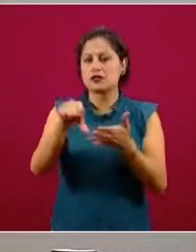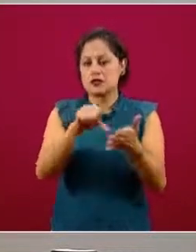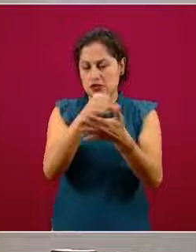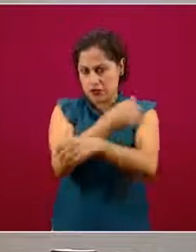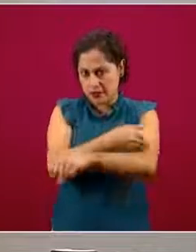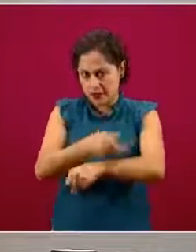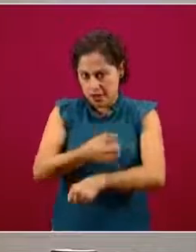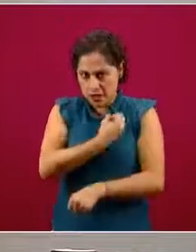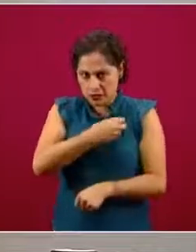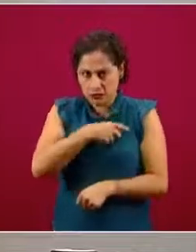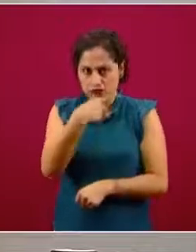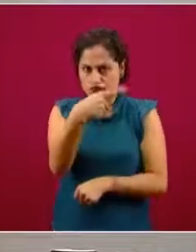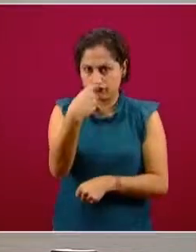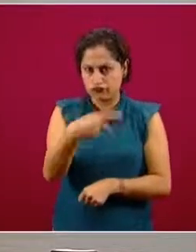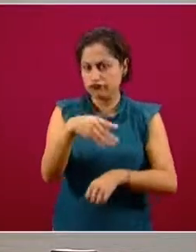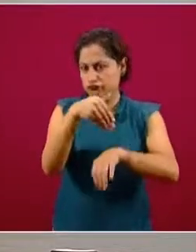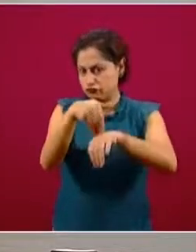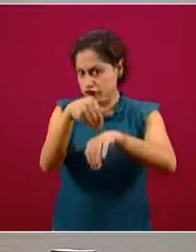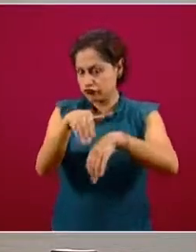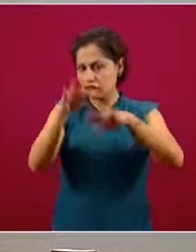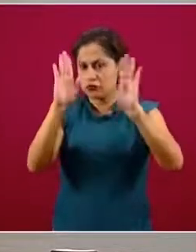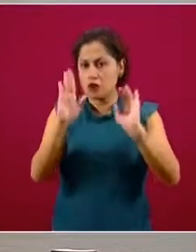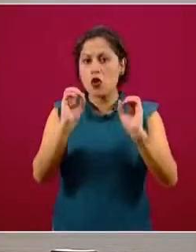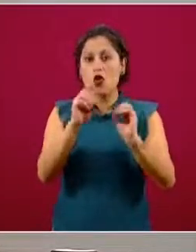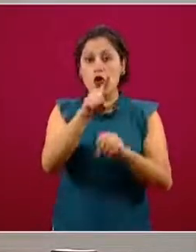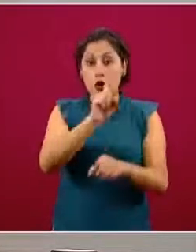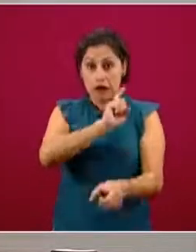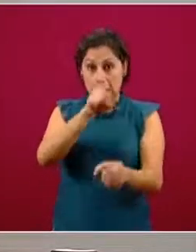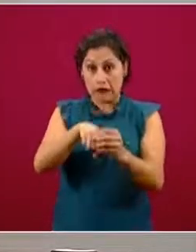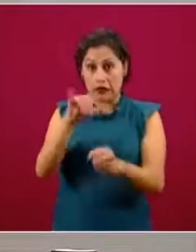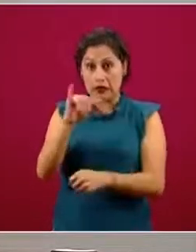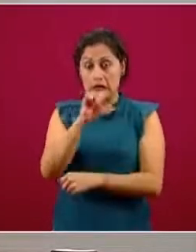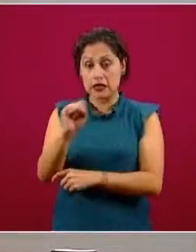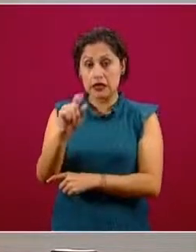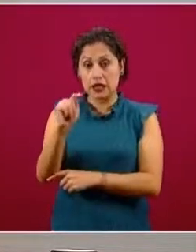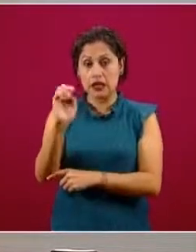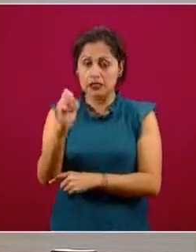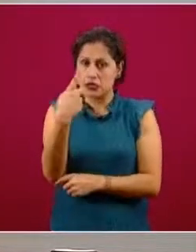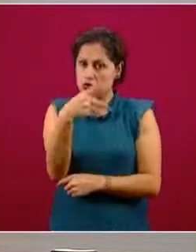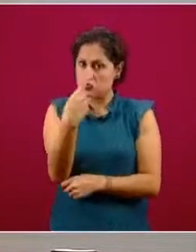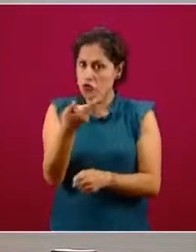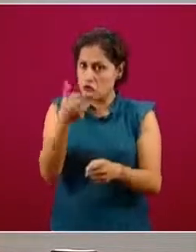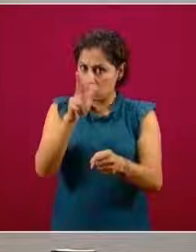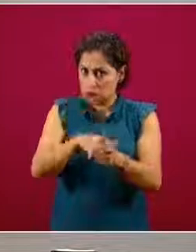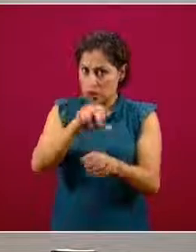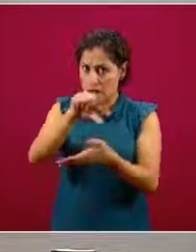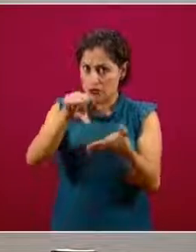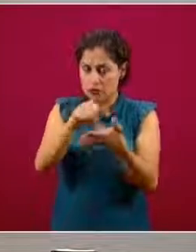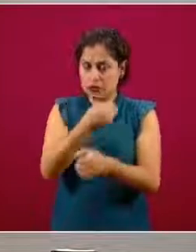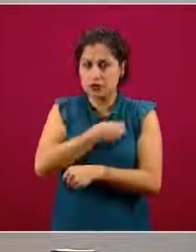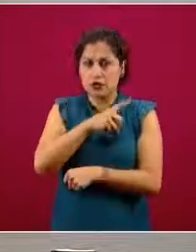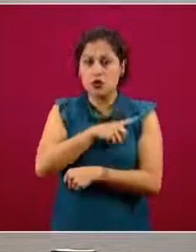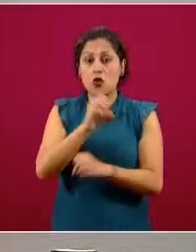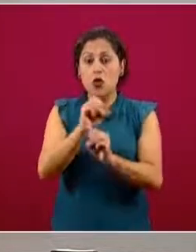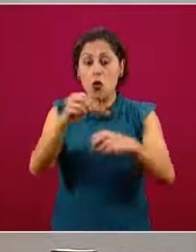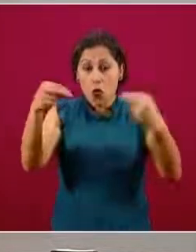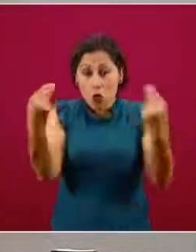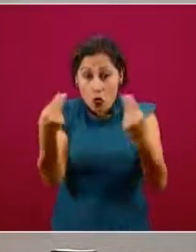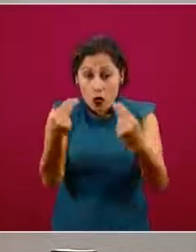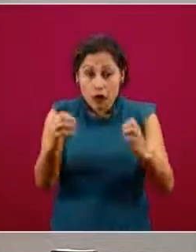el ISSSTE, a la unidad de medicina familiar u hospital que le corresponde, si es una urgencia, hay que acudir al